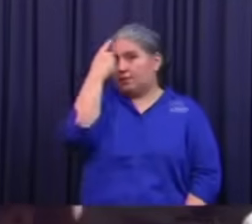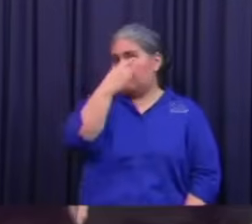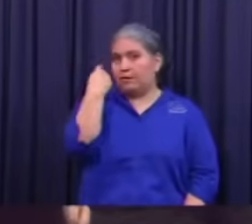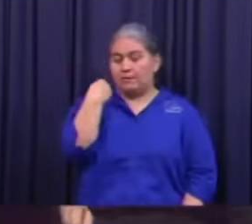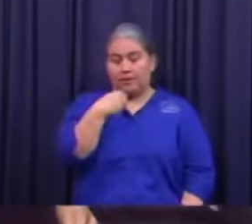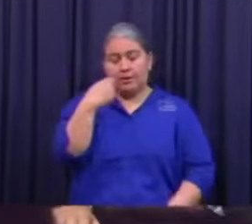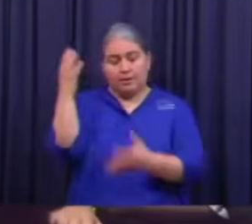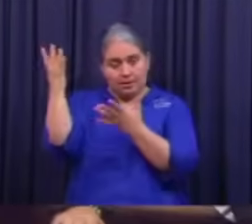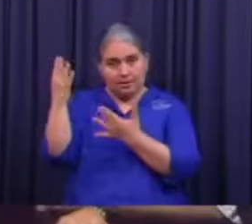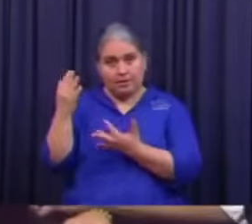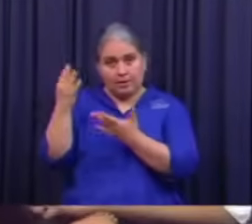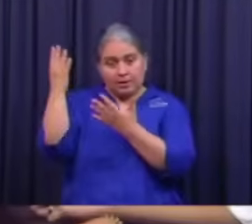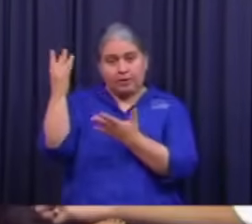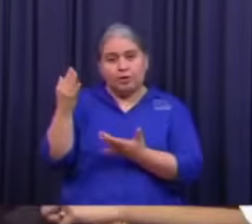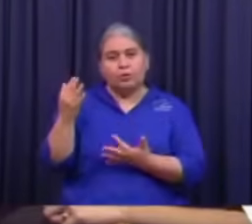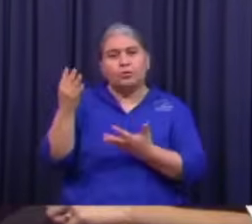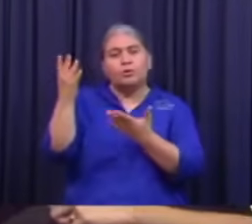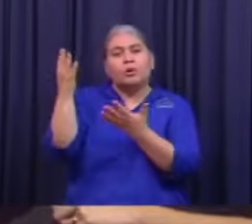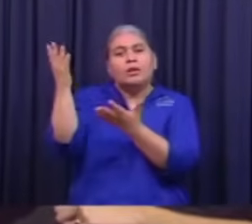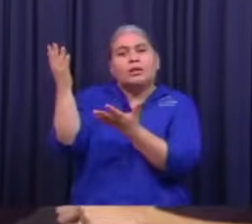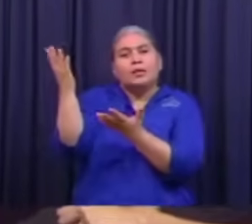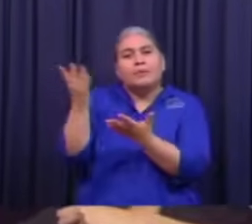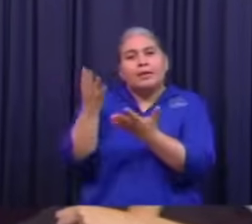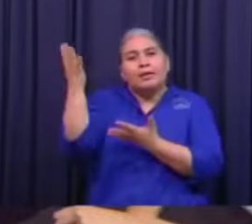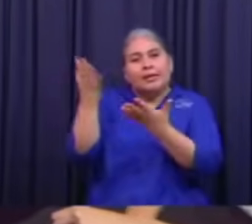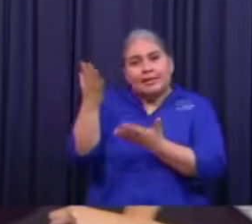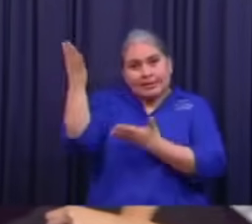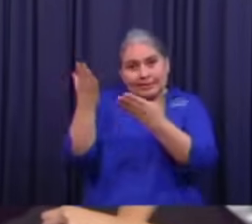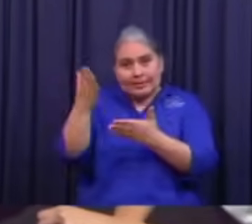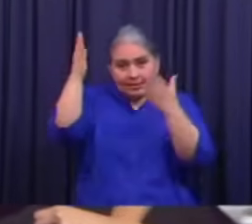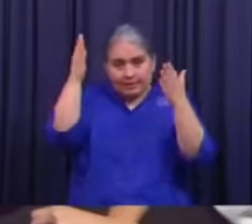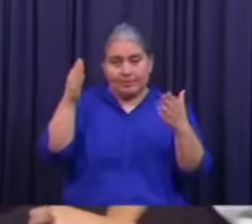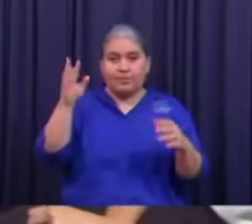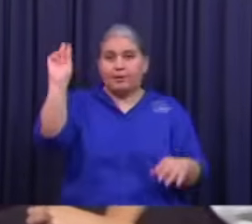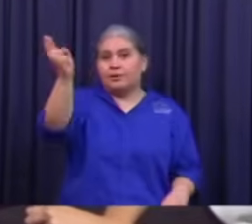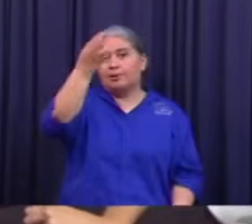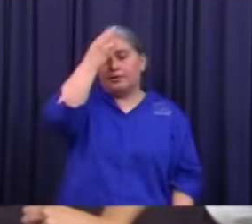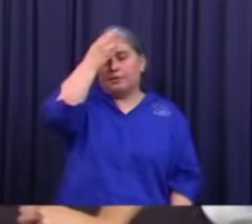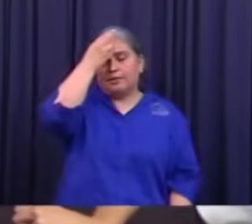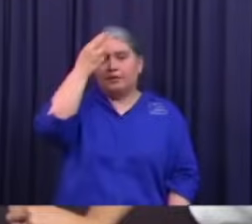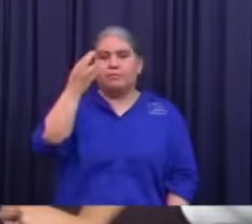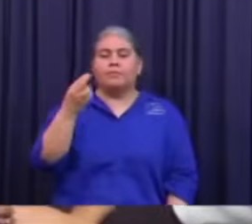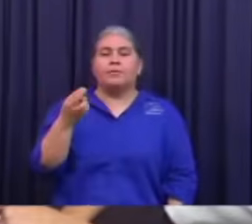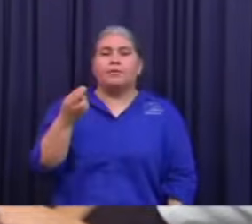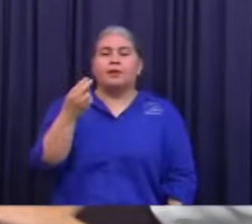La pregunta es la pregunta es por qué estaba